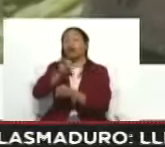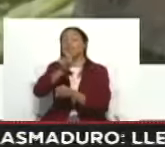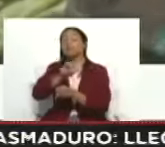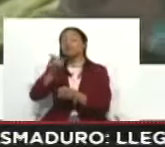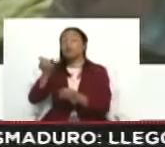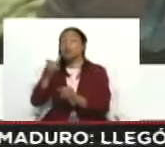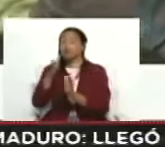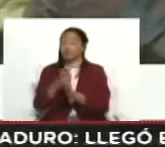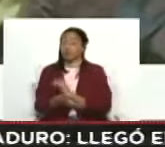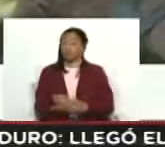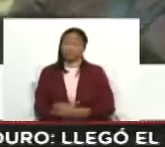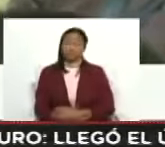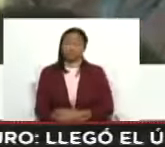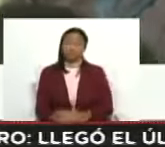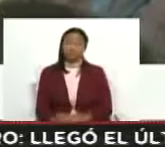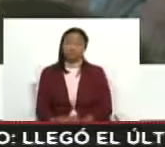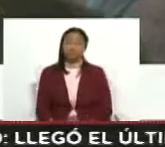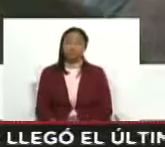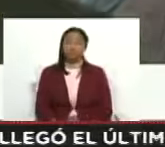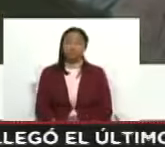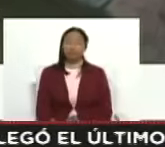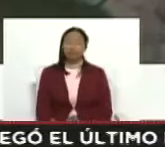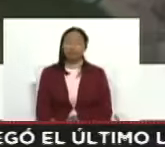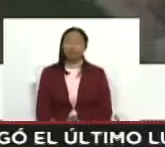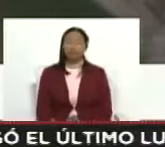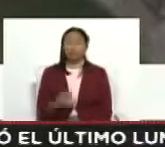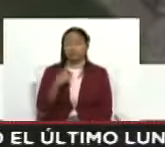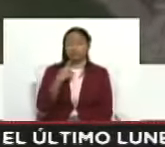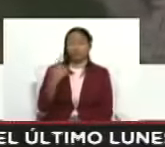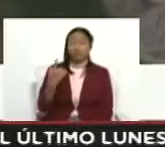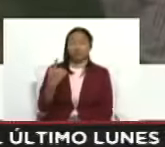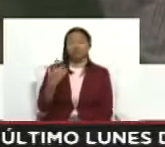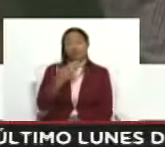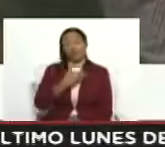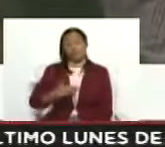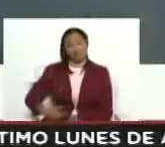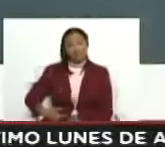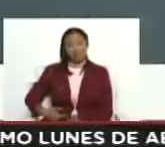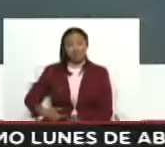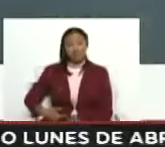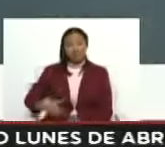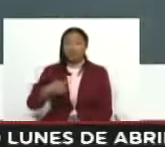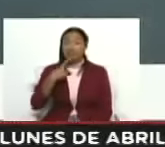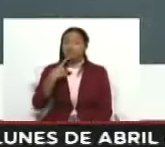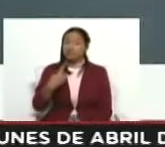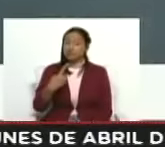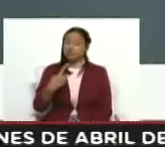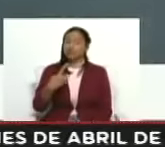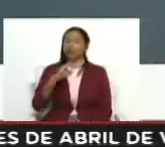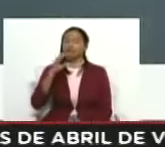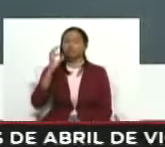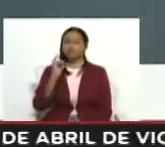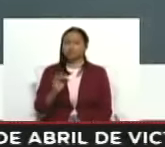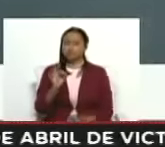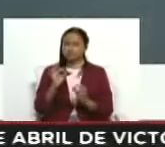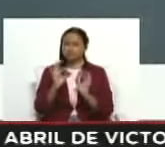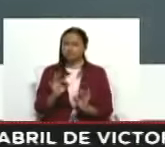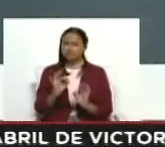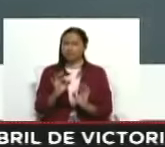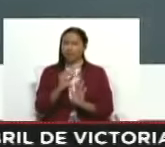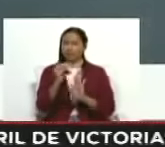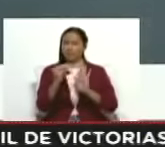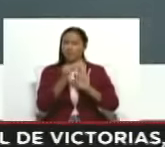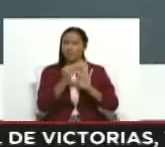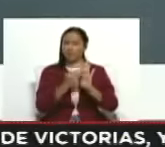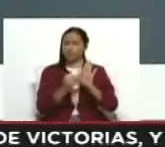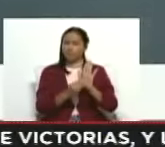o ideológico. Y como decía el jefe de Estado en varias alocuciones, nos ha colocado, lo ha dicho